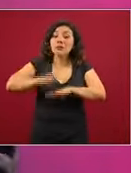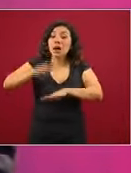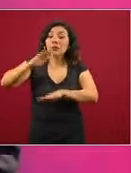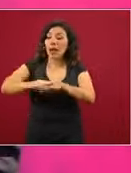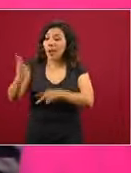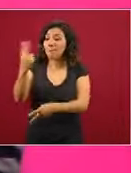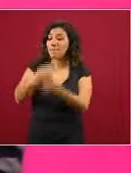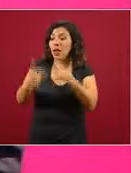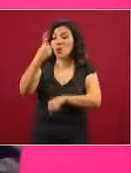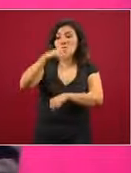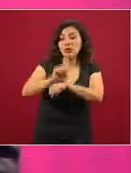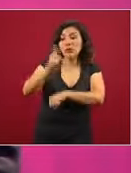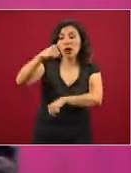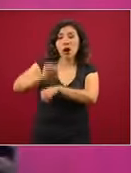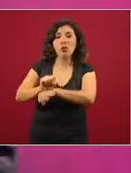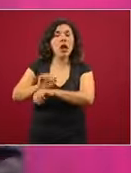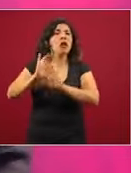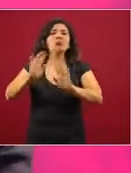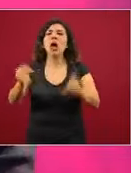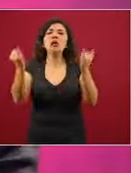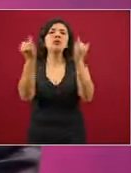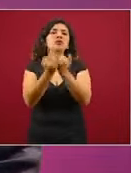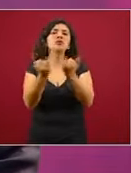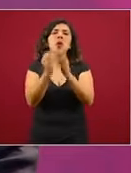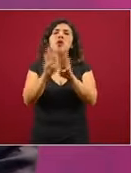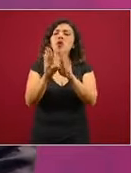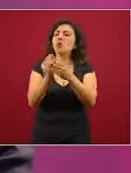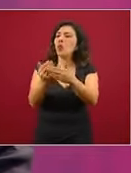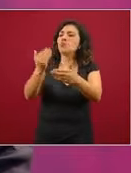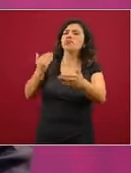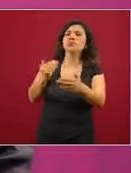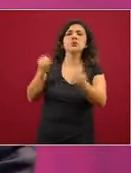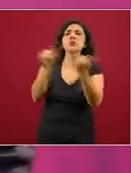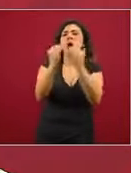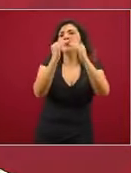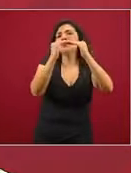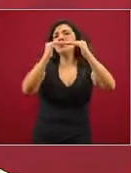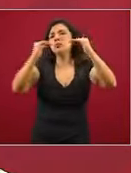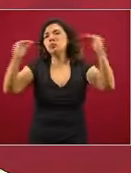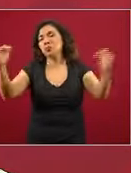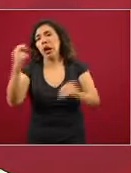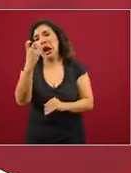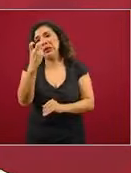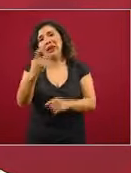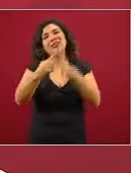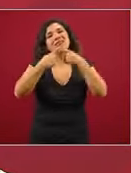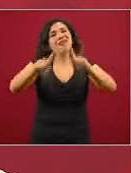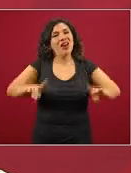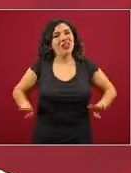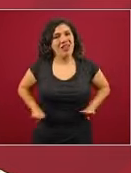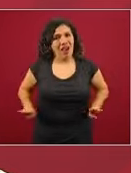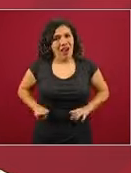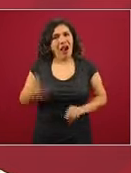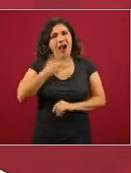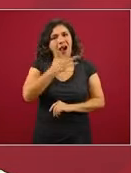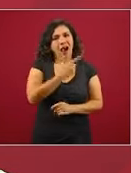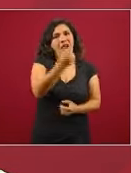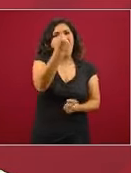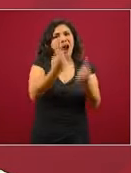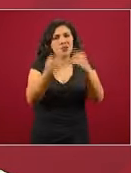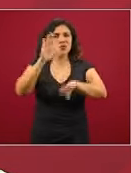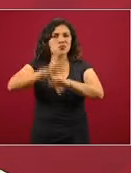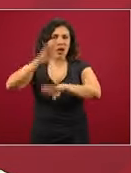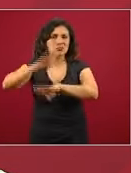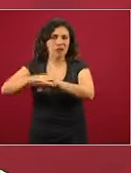presentan cada semana ya es equivalente al de la semana inmediata anterior. Esa es otra situación de otros